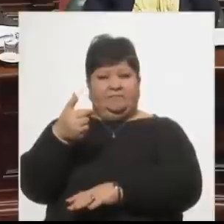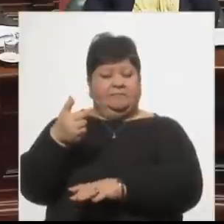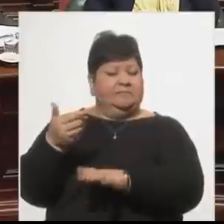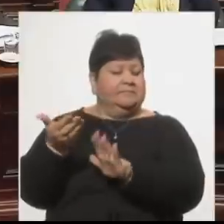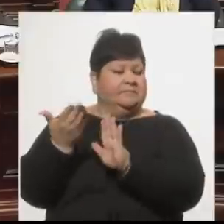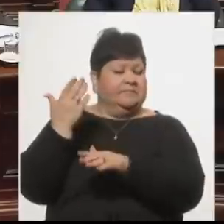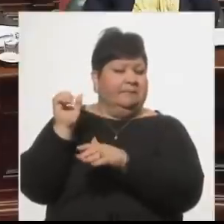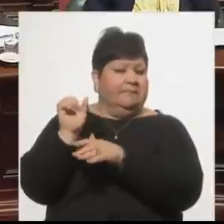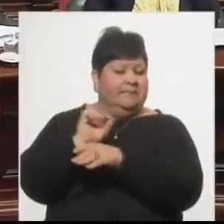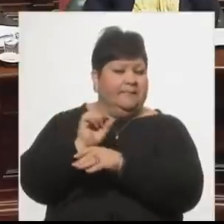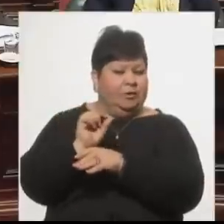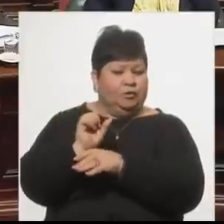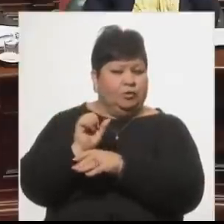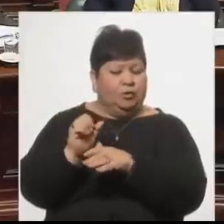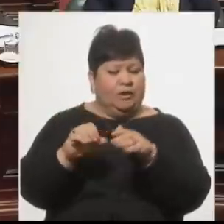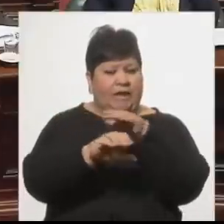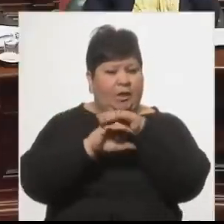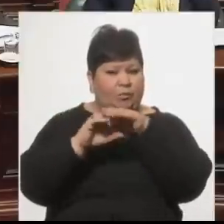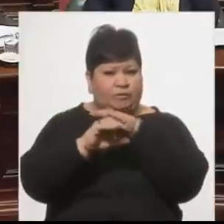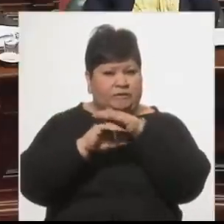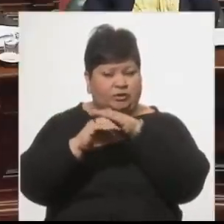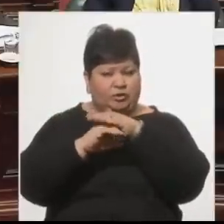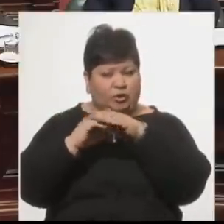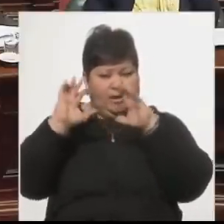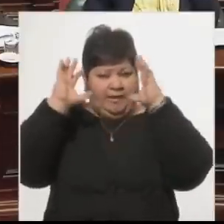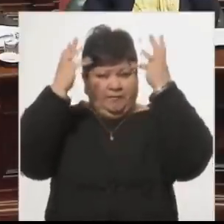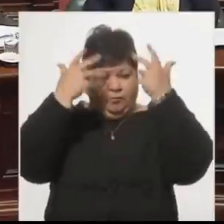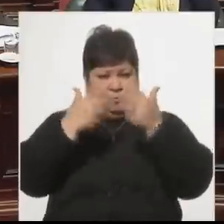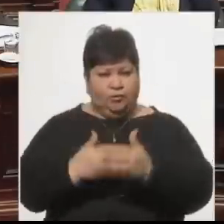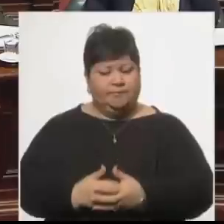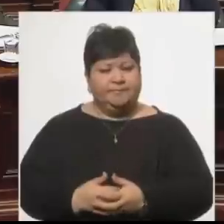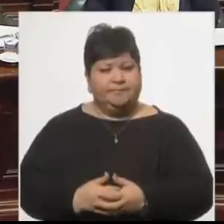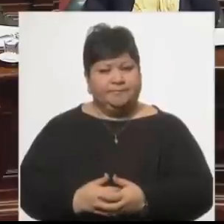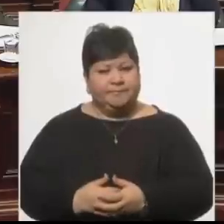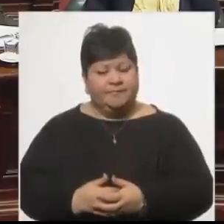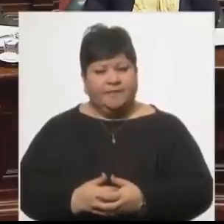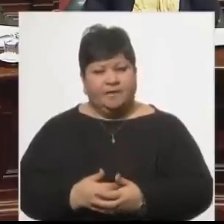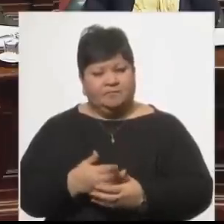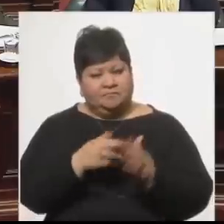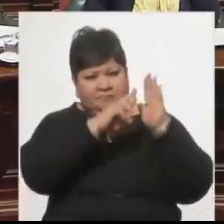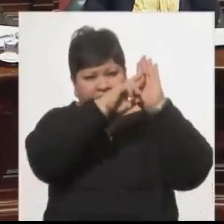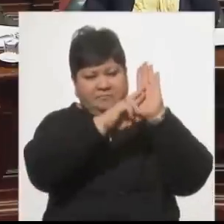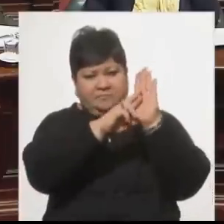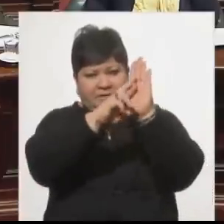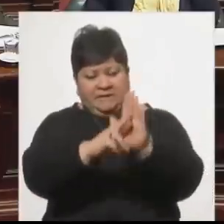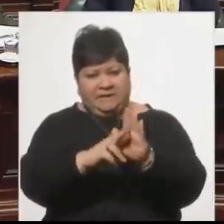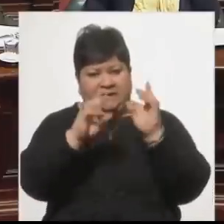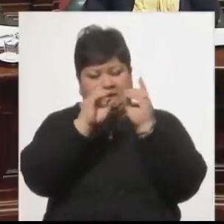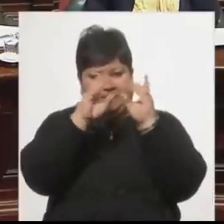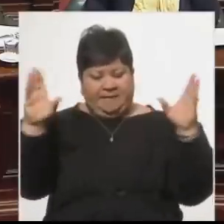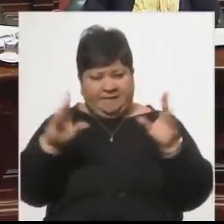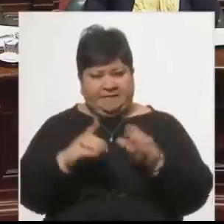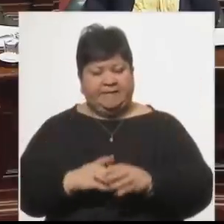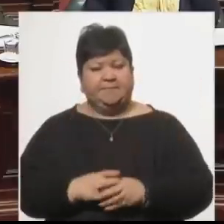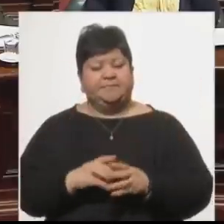los caudillos de nuestra revolución y figura fundamental de nuestra independencia, y ni